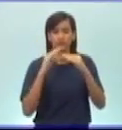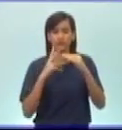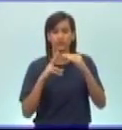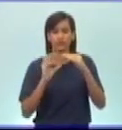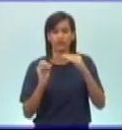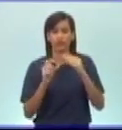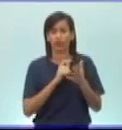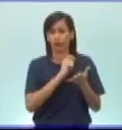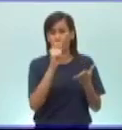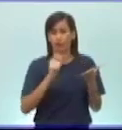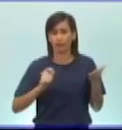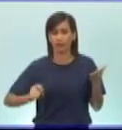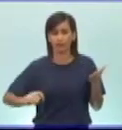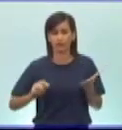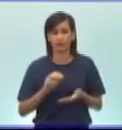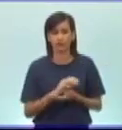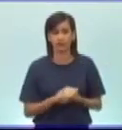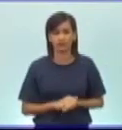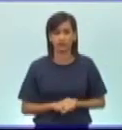esta generalización.